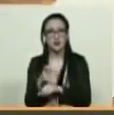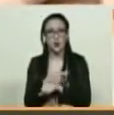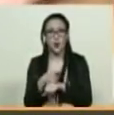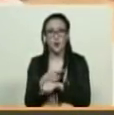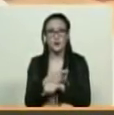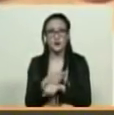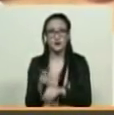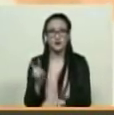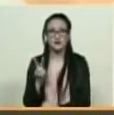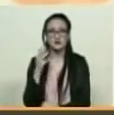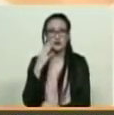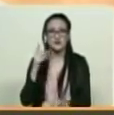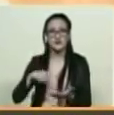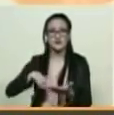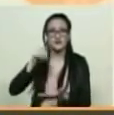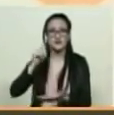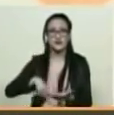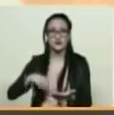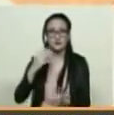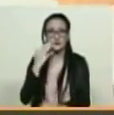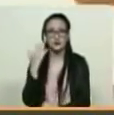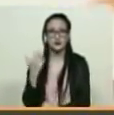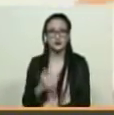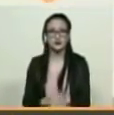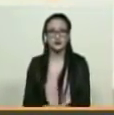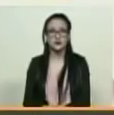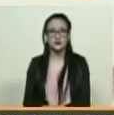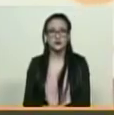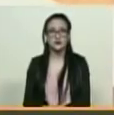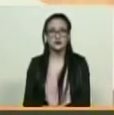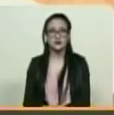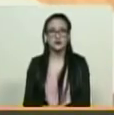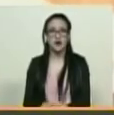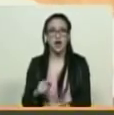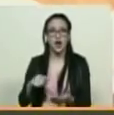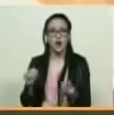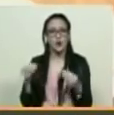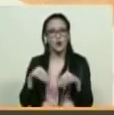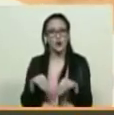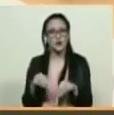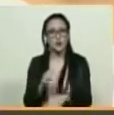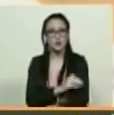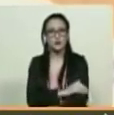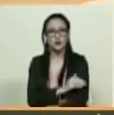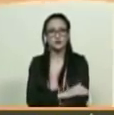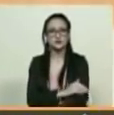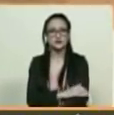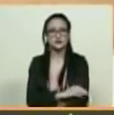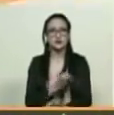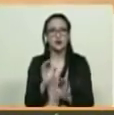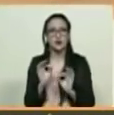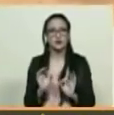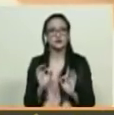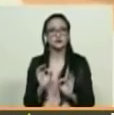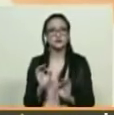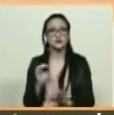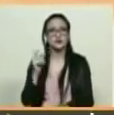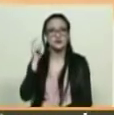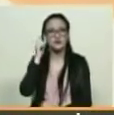gobierno venezolano, estampando su firma en este acuerdo logrado con la oposición venezolana el día de hoy, en esta